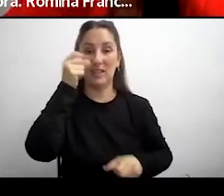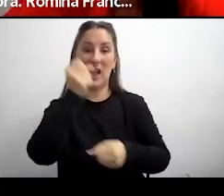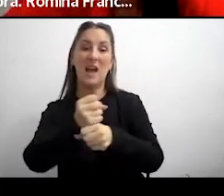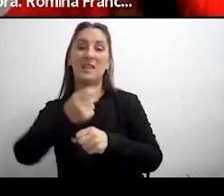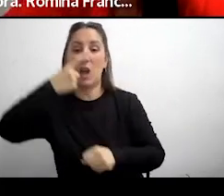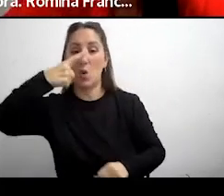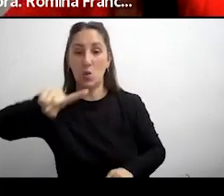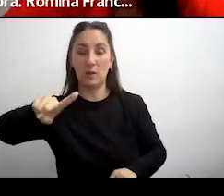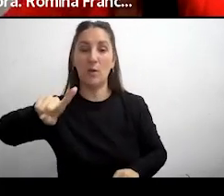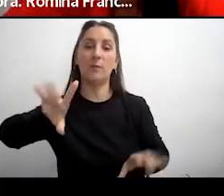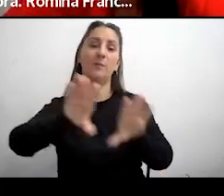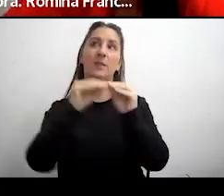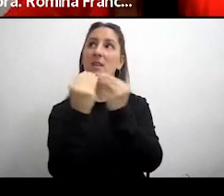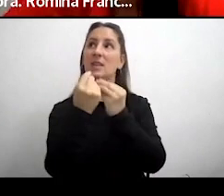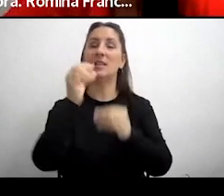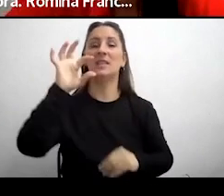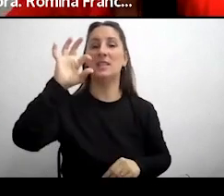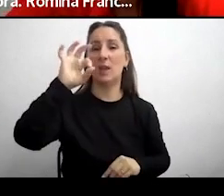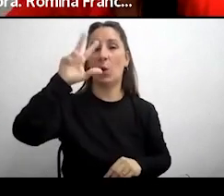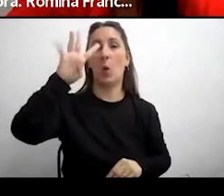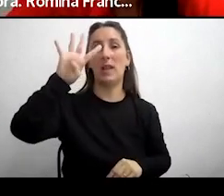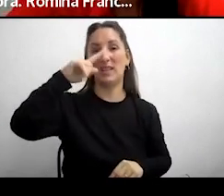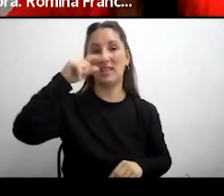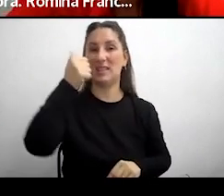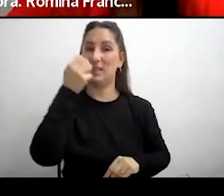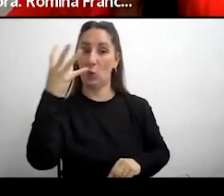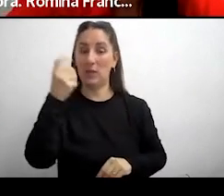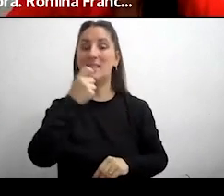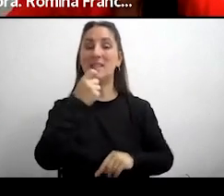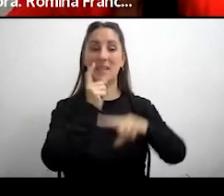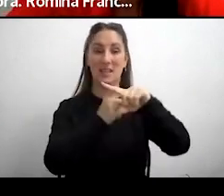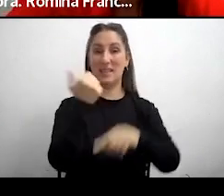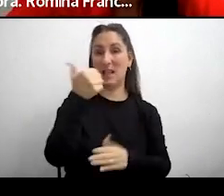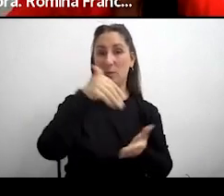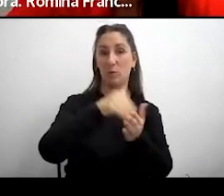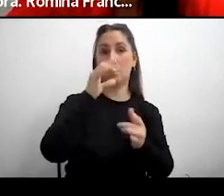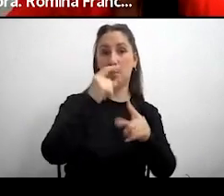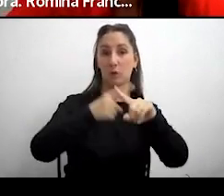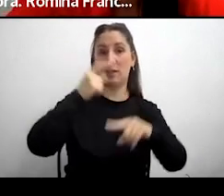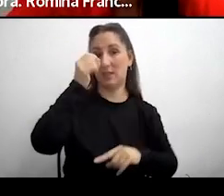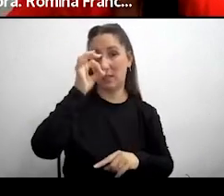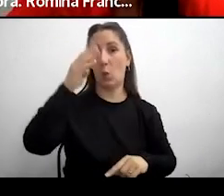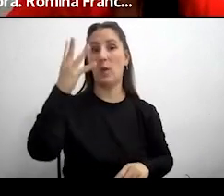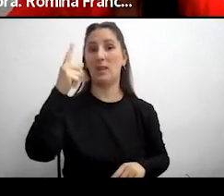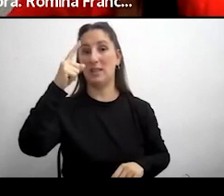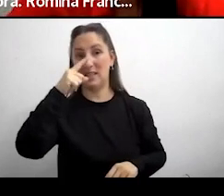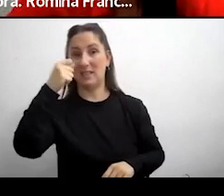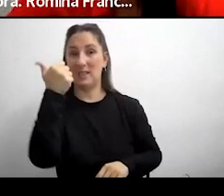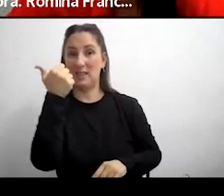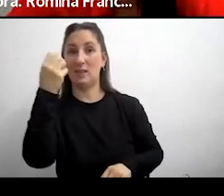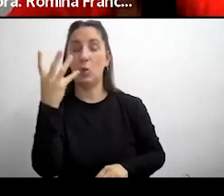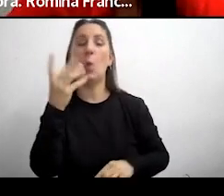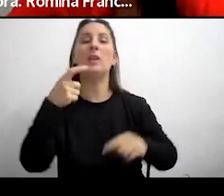último, me da 0,4764. Y si yo hago los 6 millones por 0,4764, mi ajuste